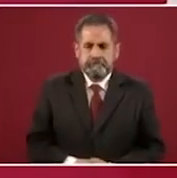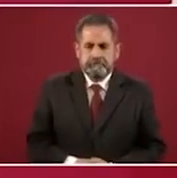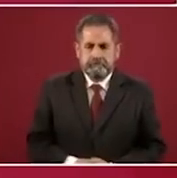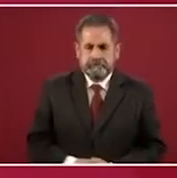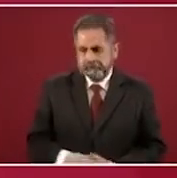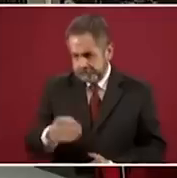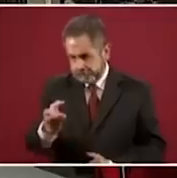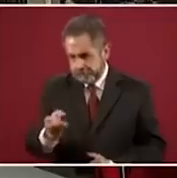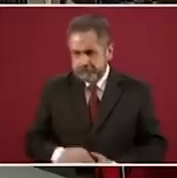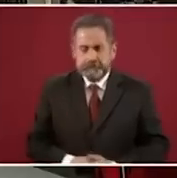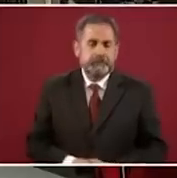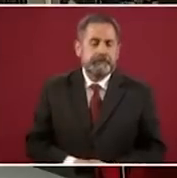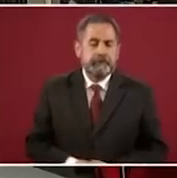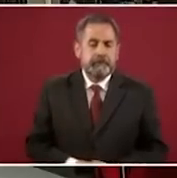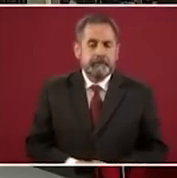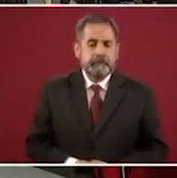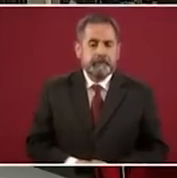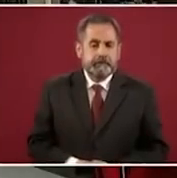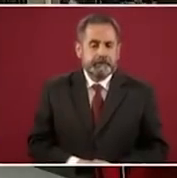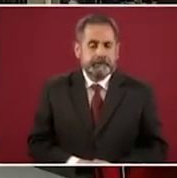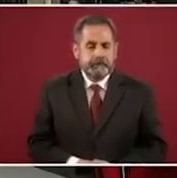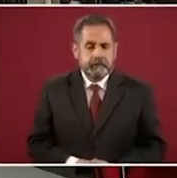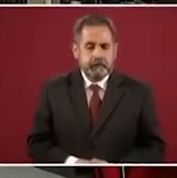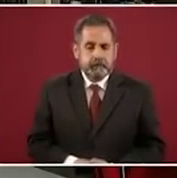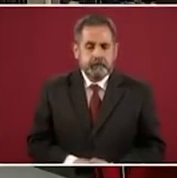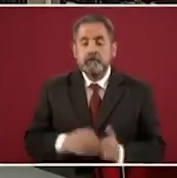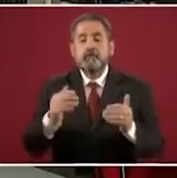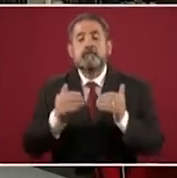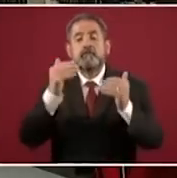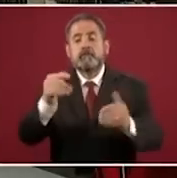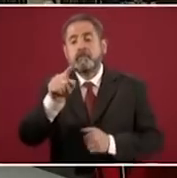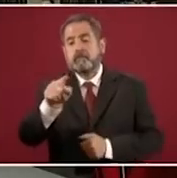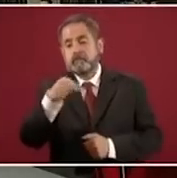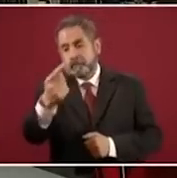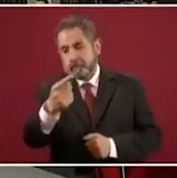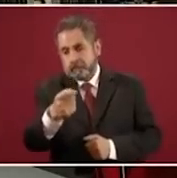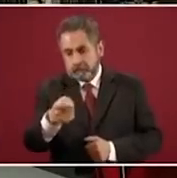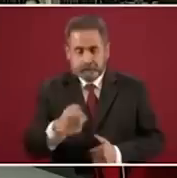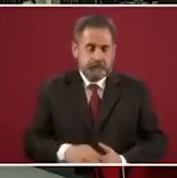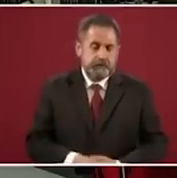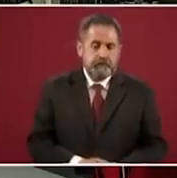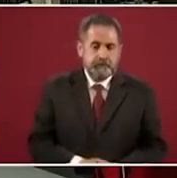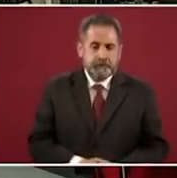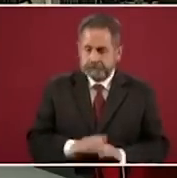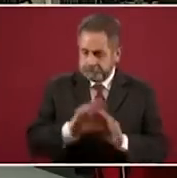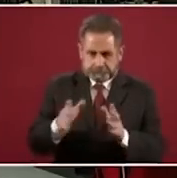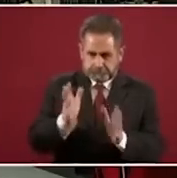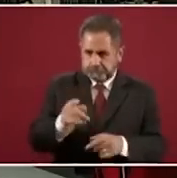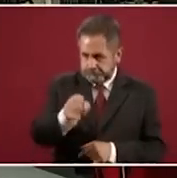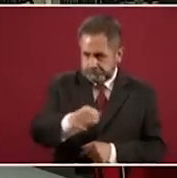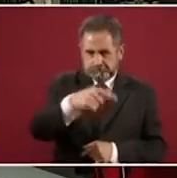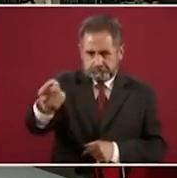Nos vamos para atrás, tú después. Ya, ya quedó ella.